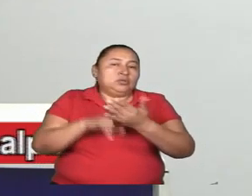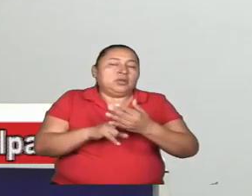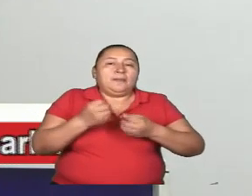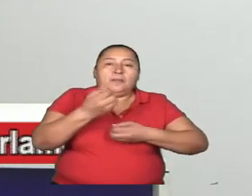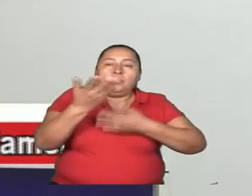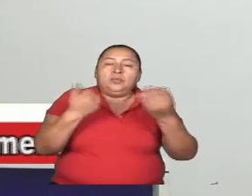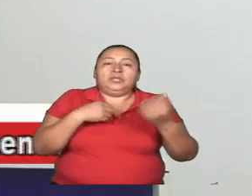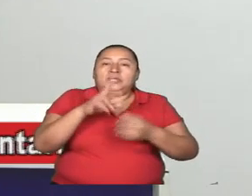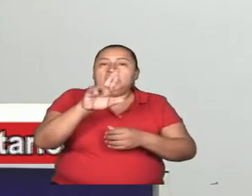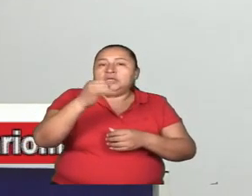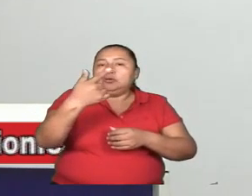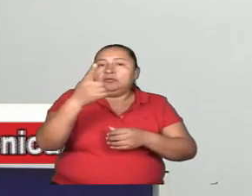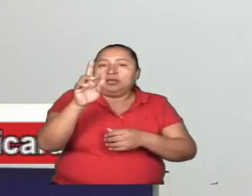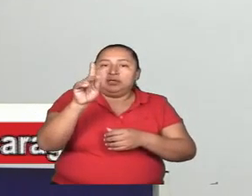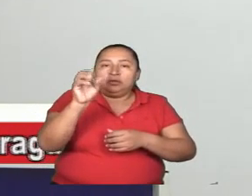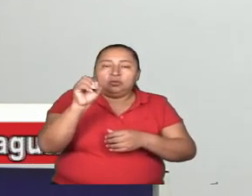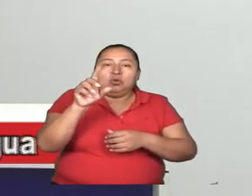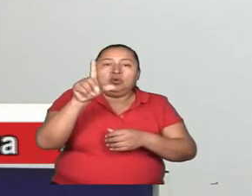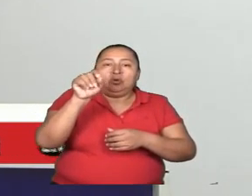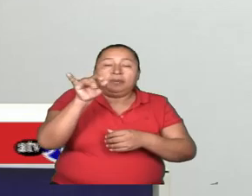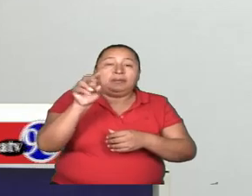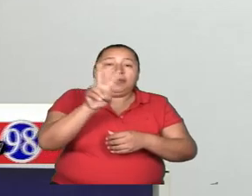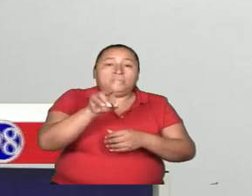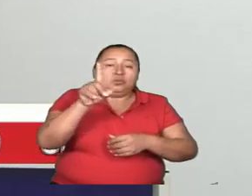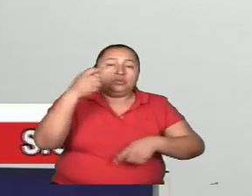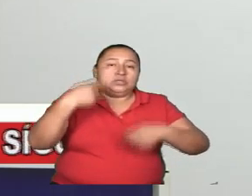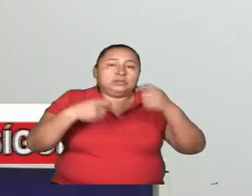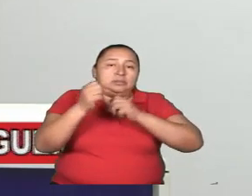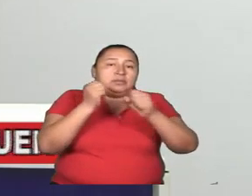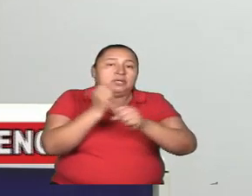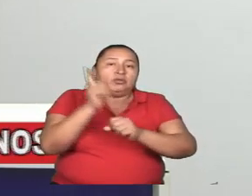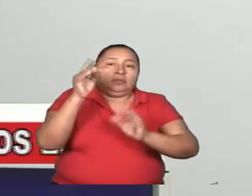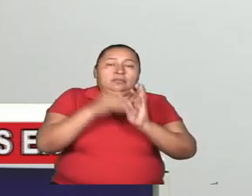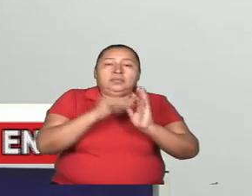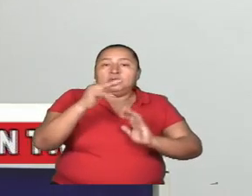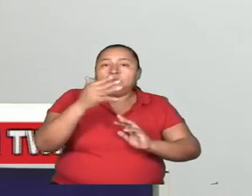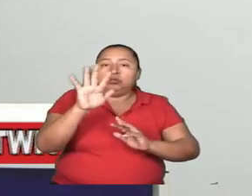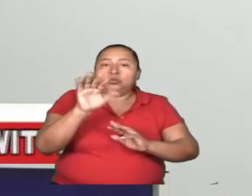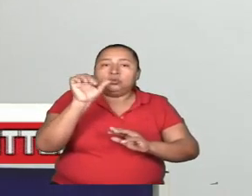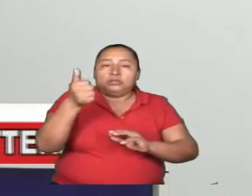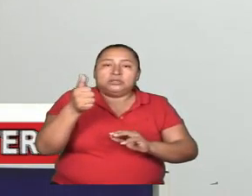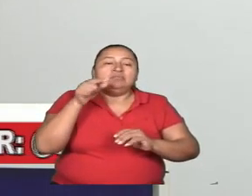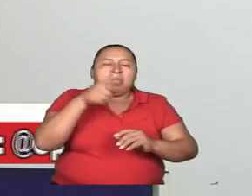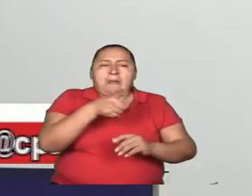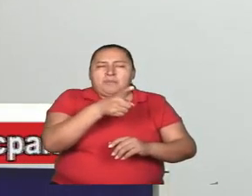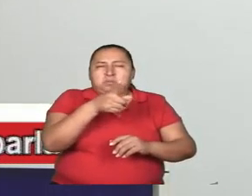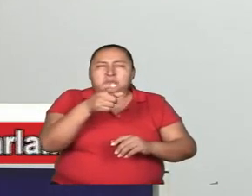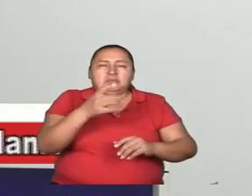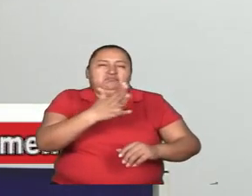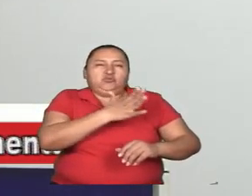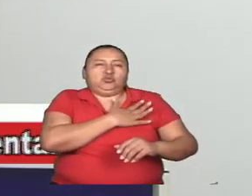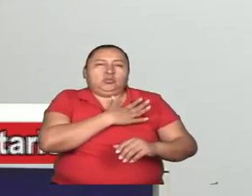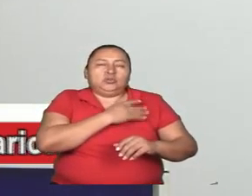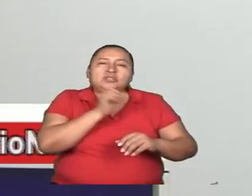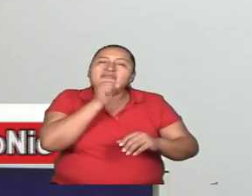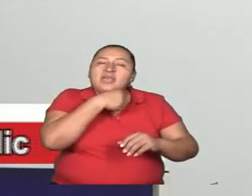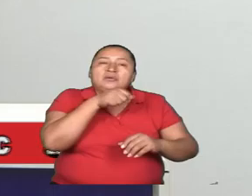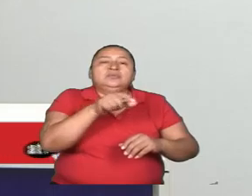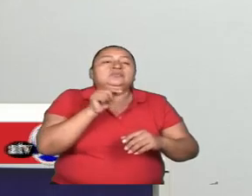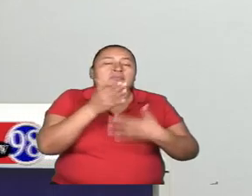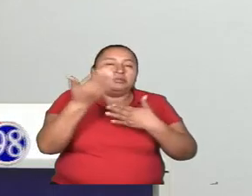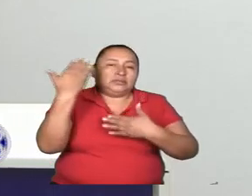periodista Rigoberto López Pérez, quien un 21 de septiembre de 1956 ajustició al dictador Anastasio Somoza